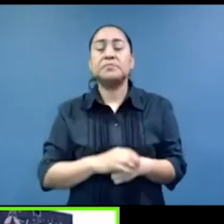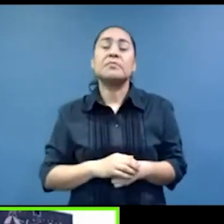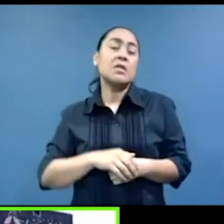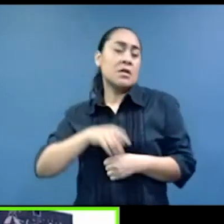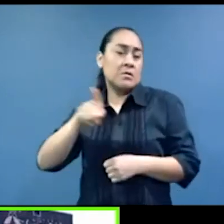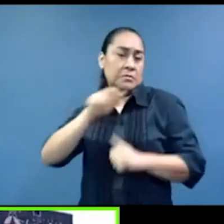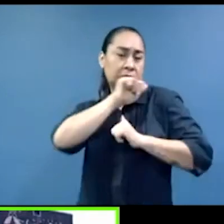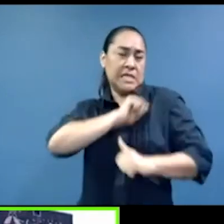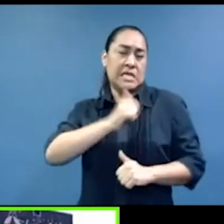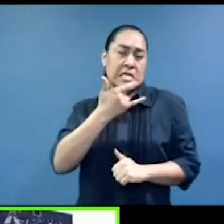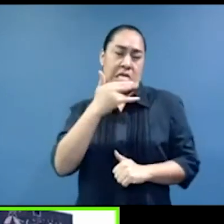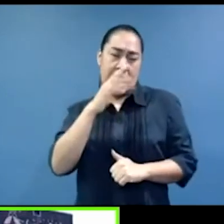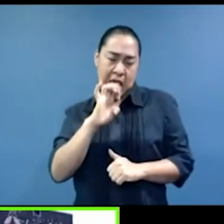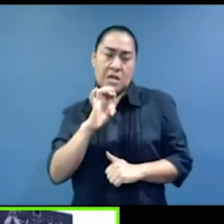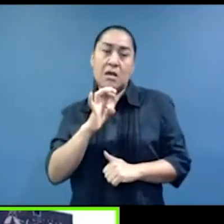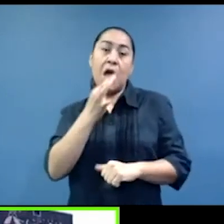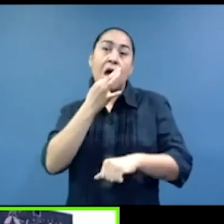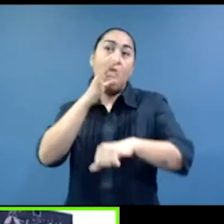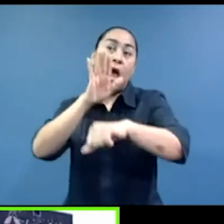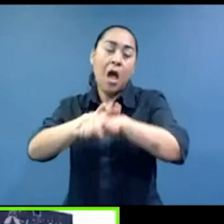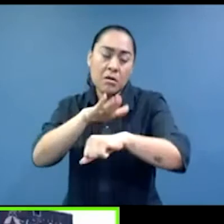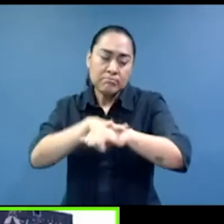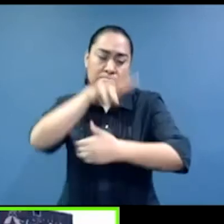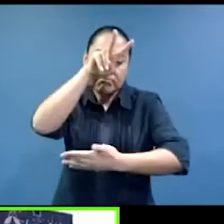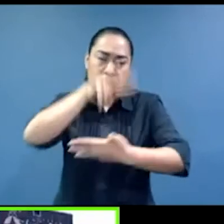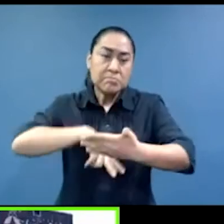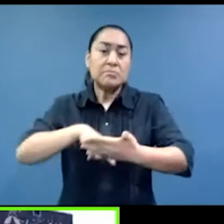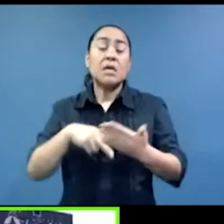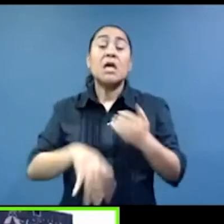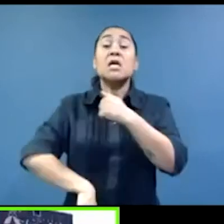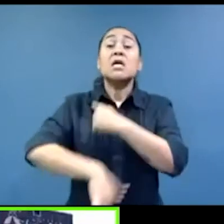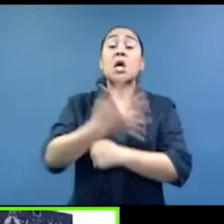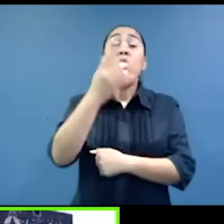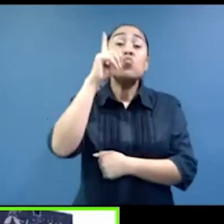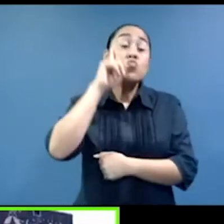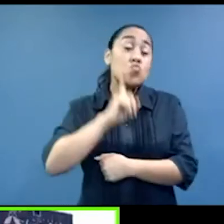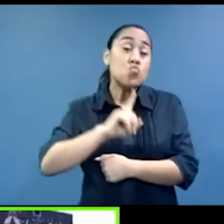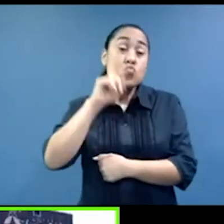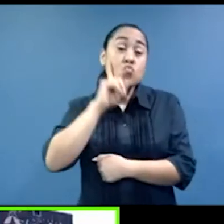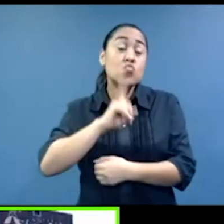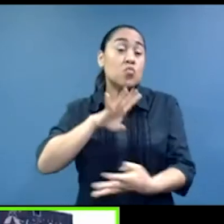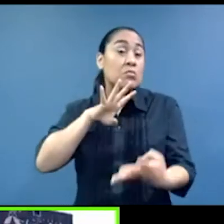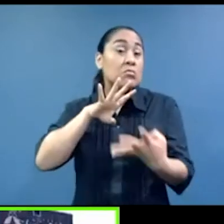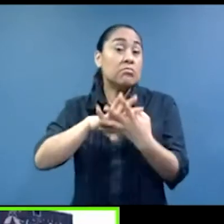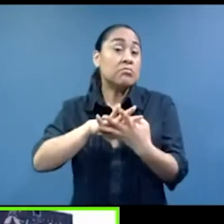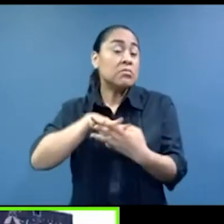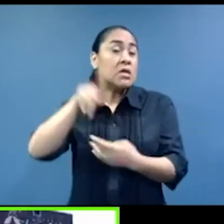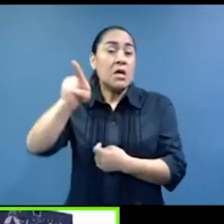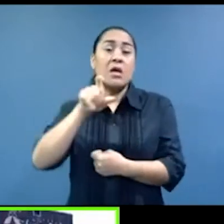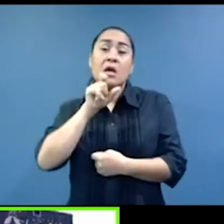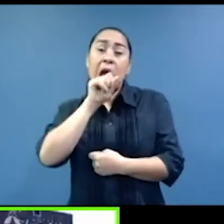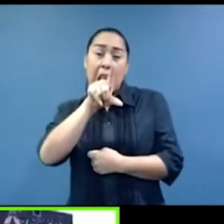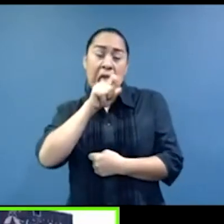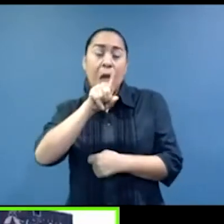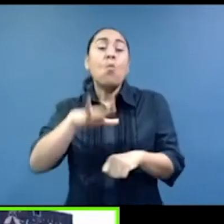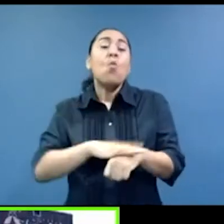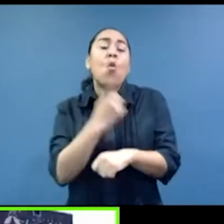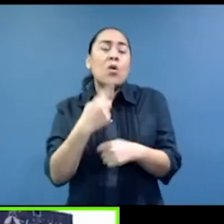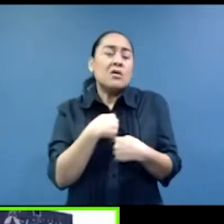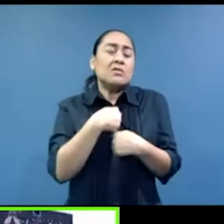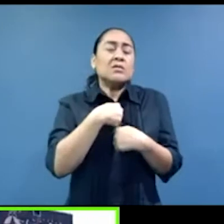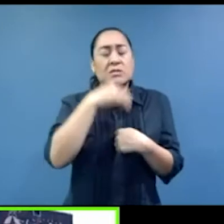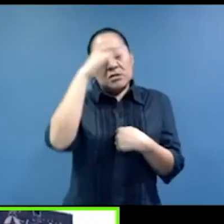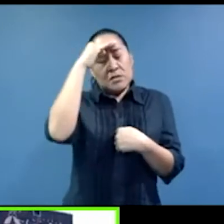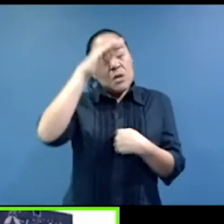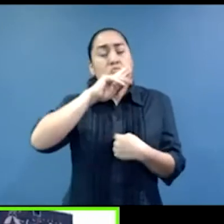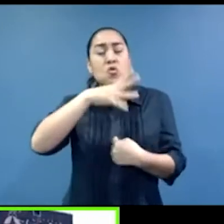ese entonces que había más de 15 mujeres encarceladas en Jalisco por haber interrumpido el embarazo. Y